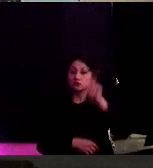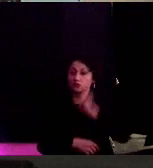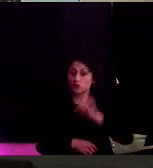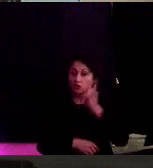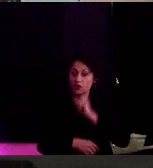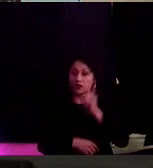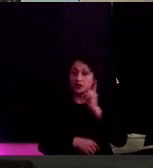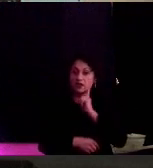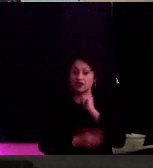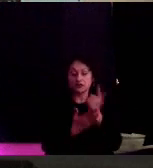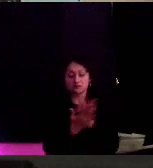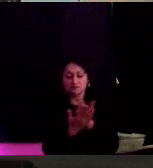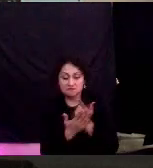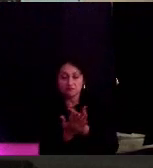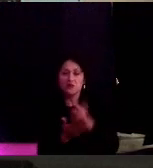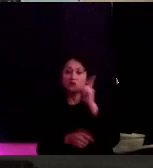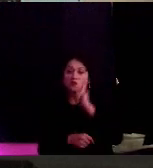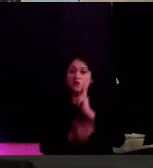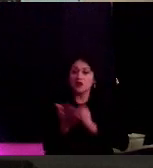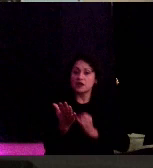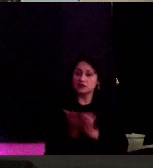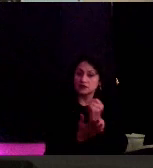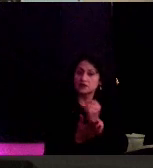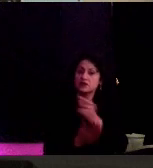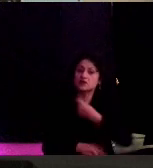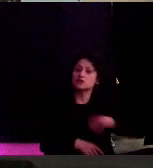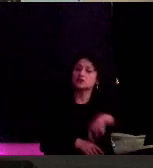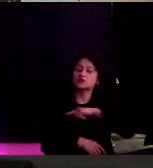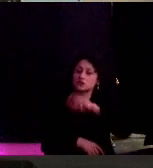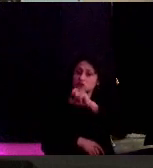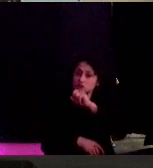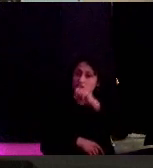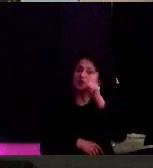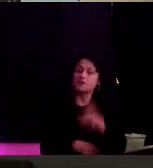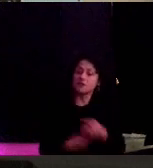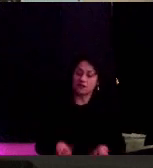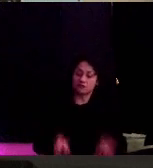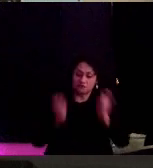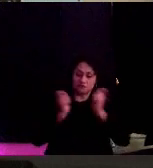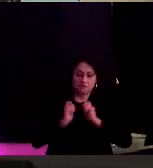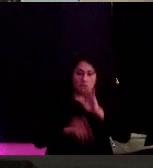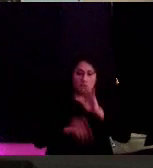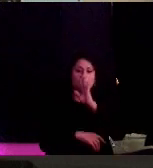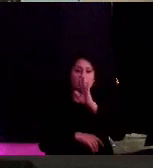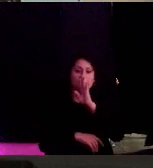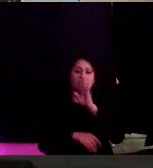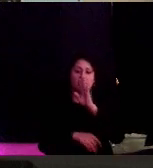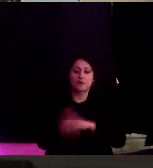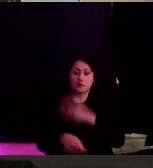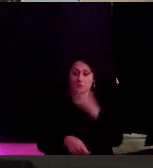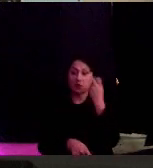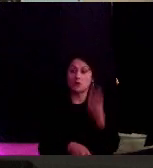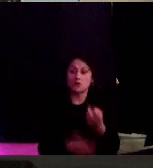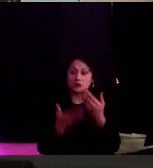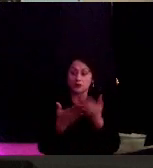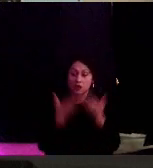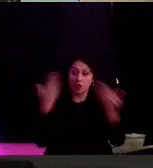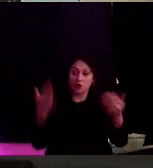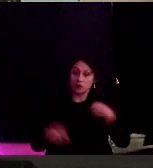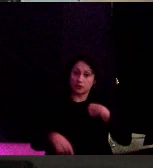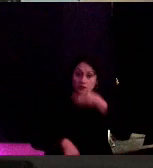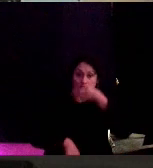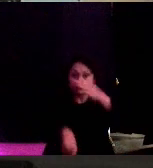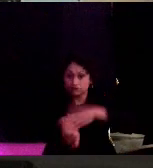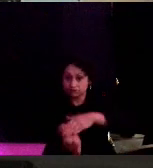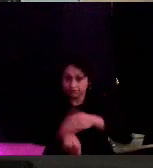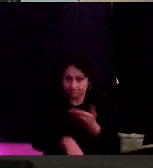invirtiendo, así también nosotros nos hemos convertido en las madres. Por eso ahora te digo, te